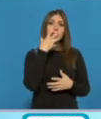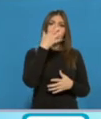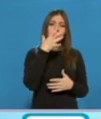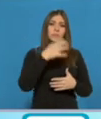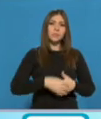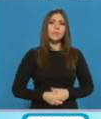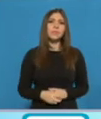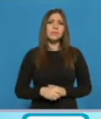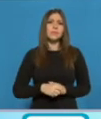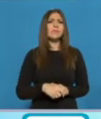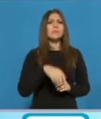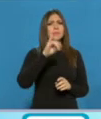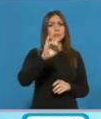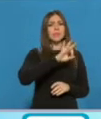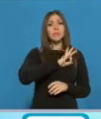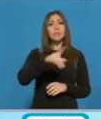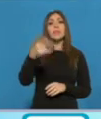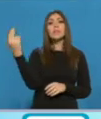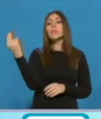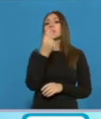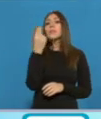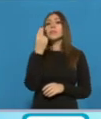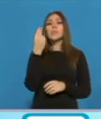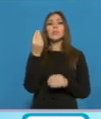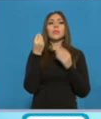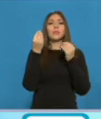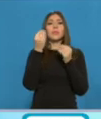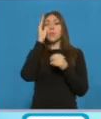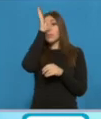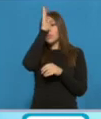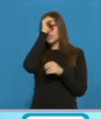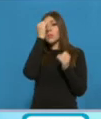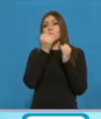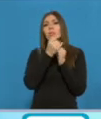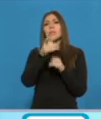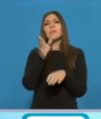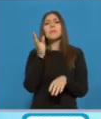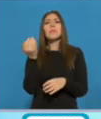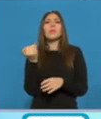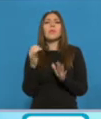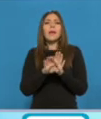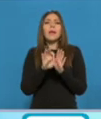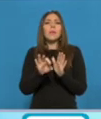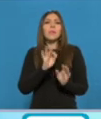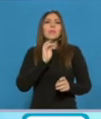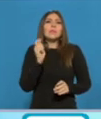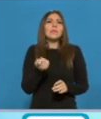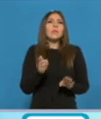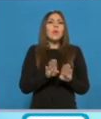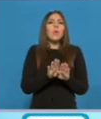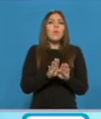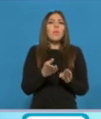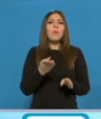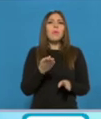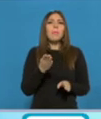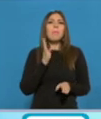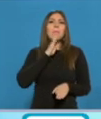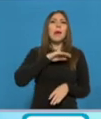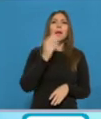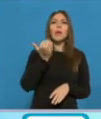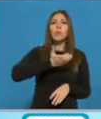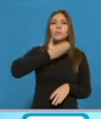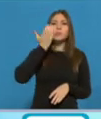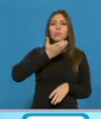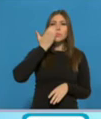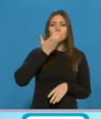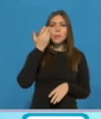que sí, requieres mucho compromiso, como en todo. Le podríamos llamar mal hábito, aunque no existen, se supondría malos hábitos, pero sí